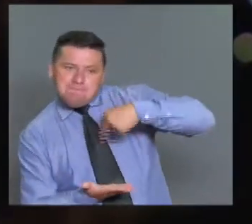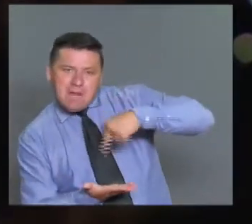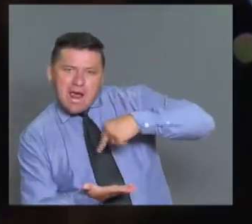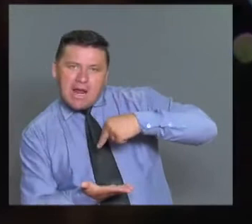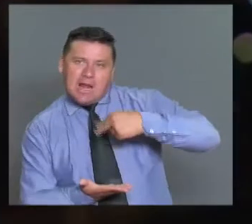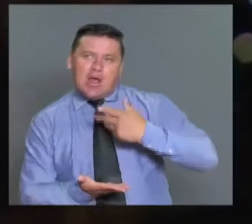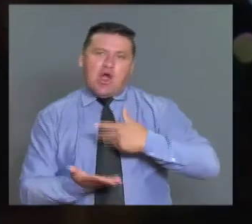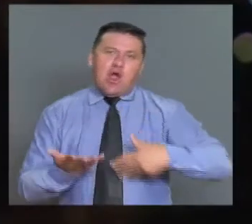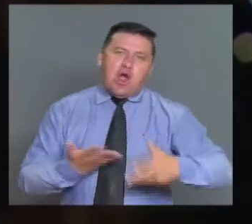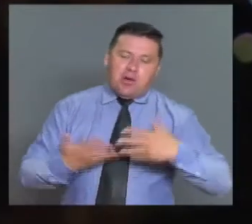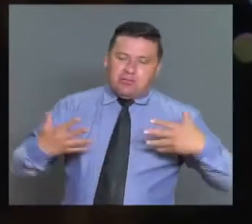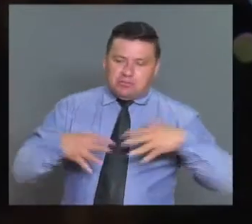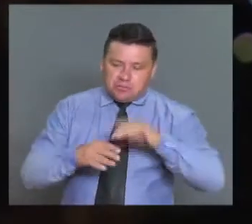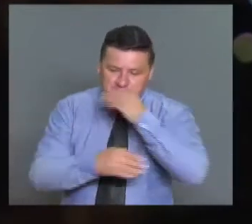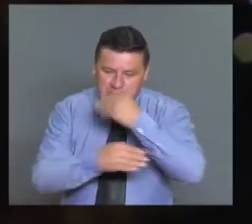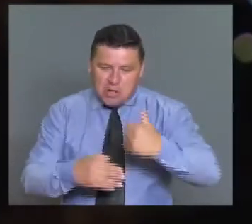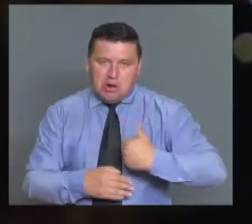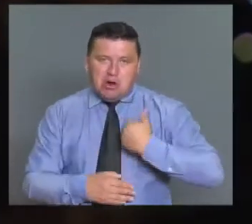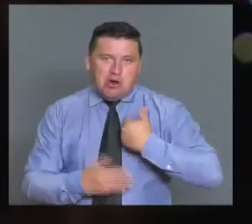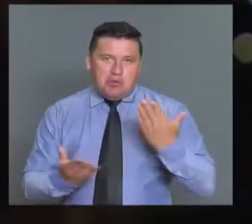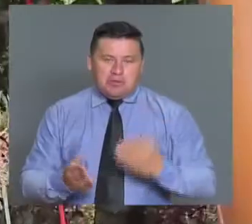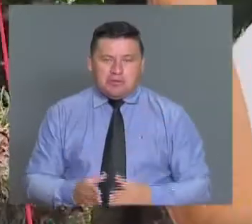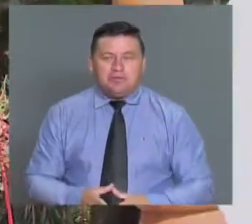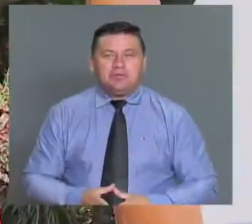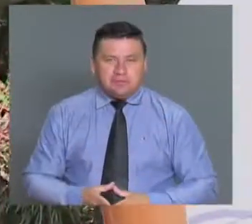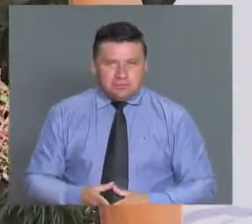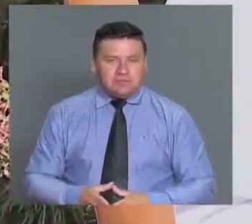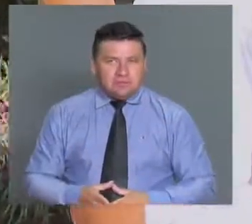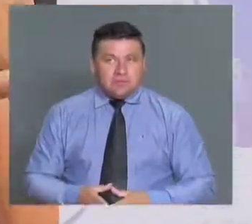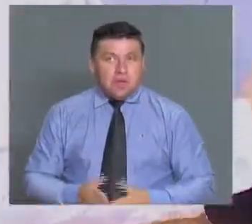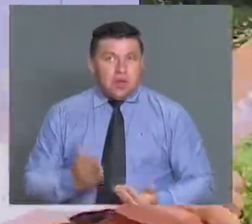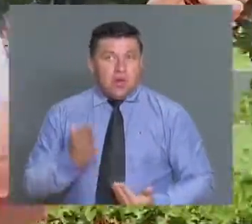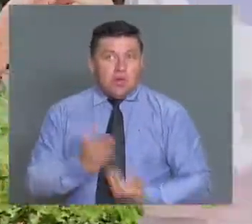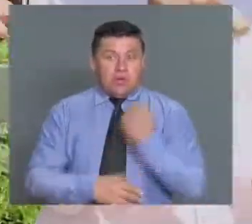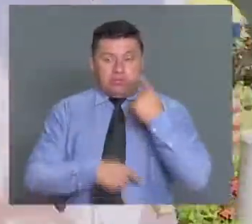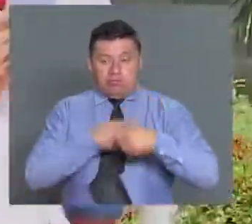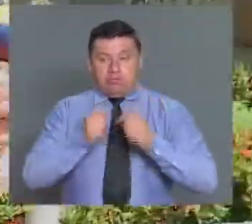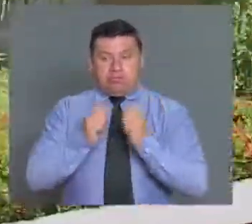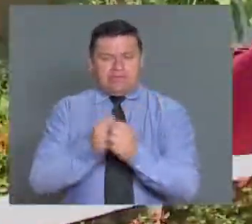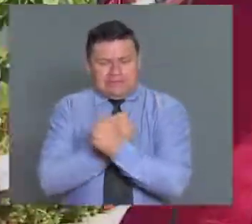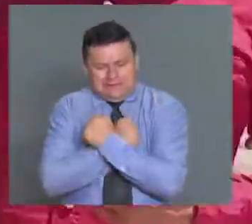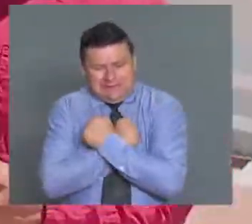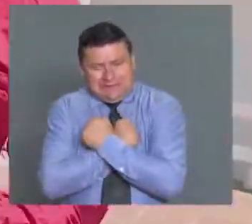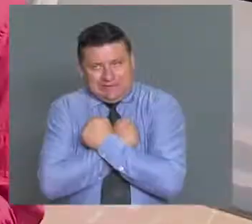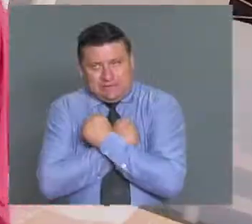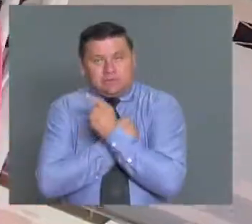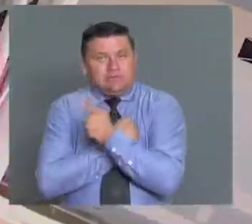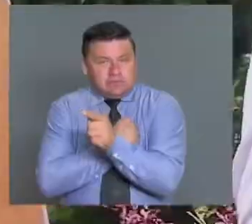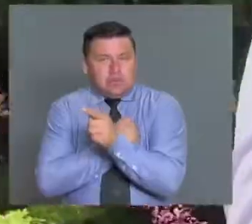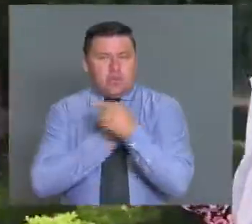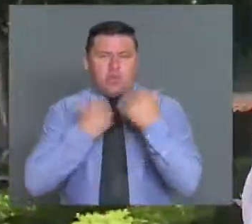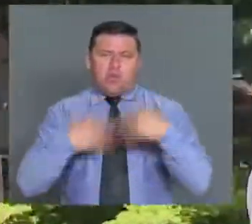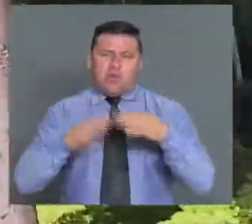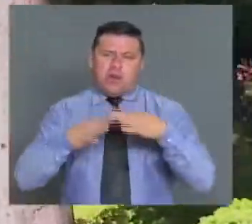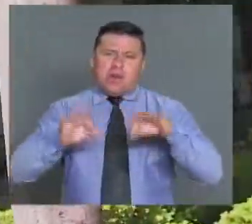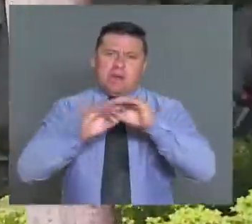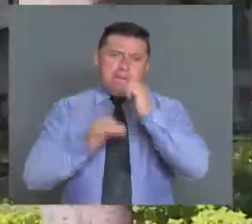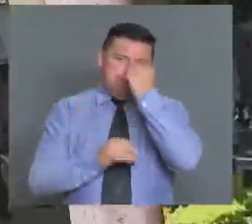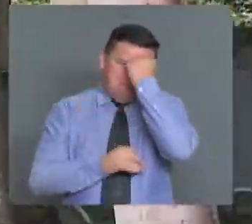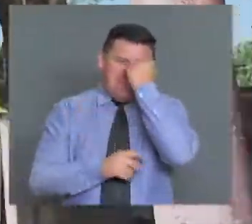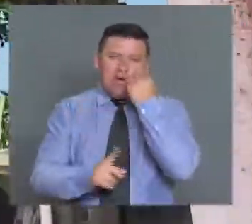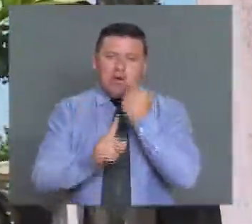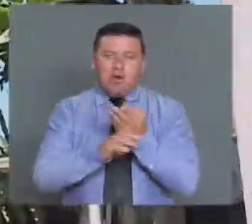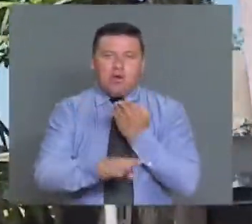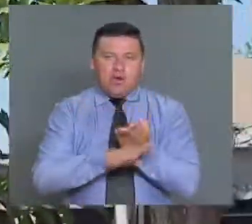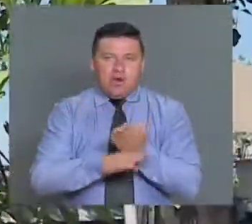tradición se integran niños y adultos. Inculcar a las nuevas generaciones el amor por sus tradiciones ha sido uno de los principales